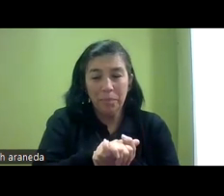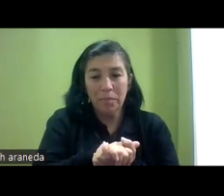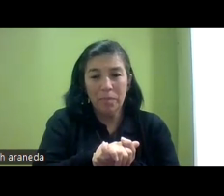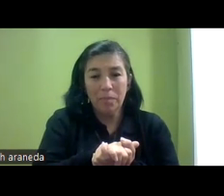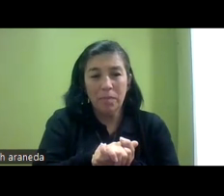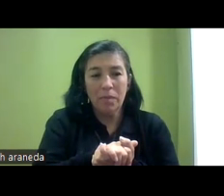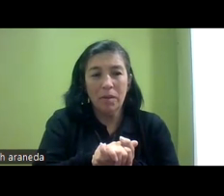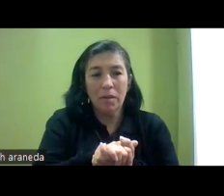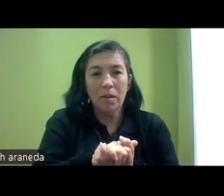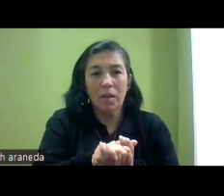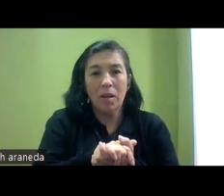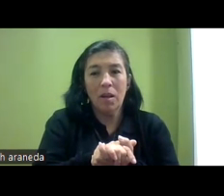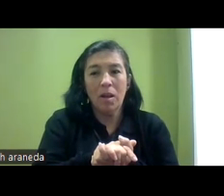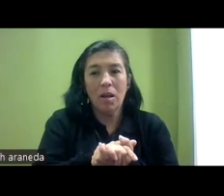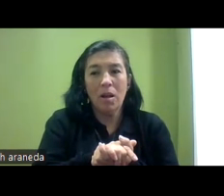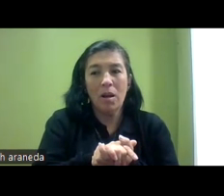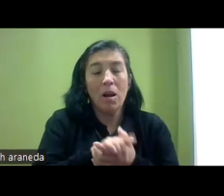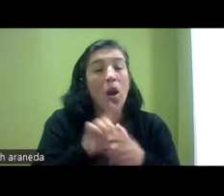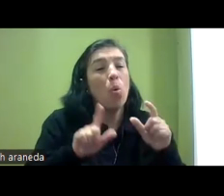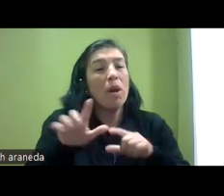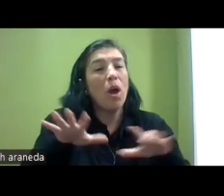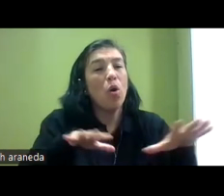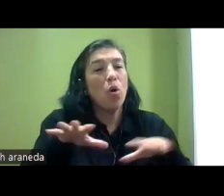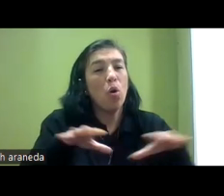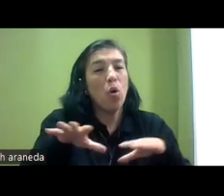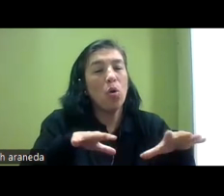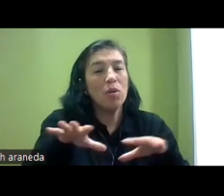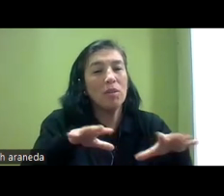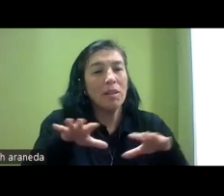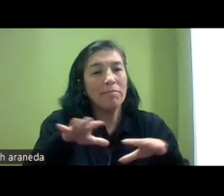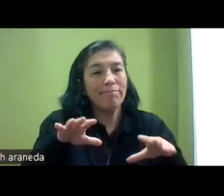algunos elementos de la subsistencia,